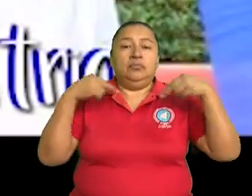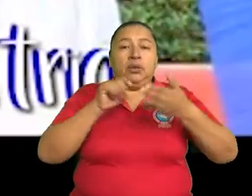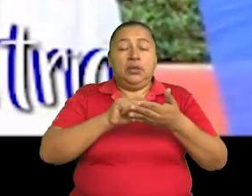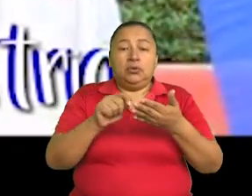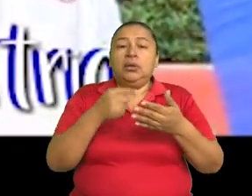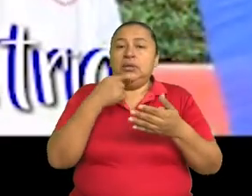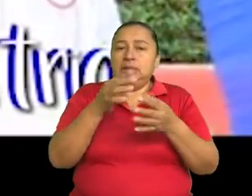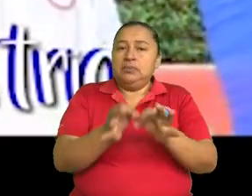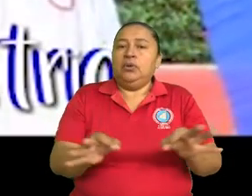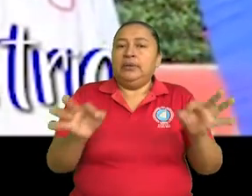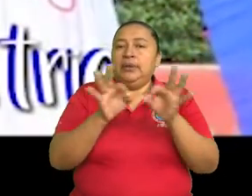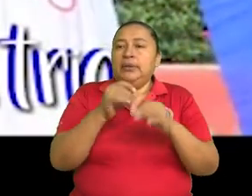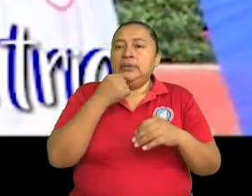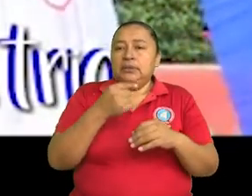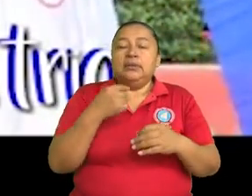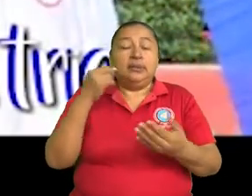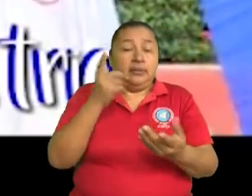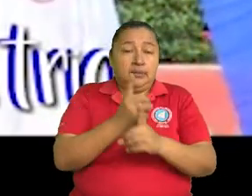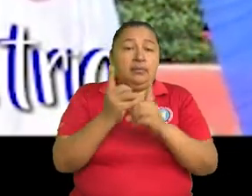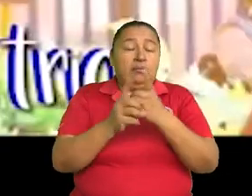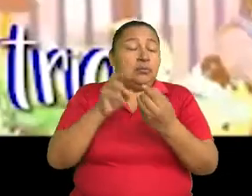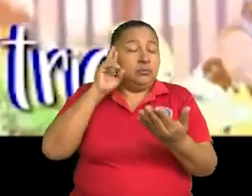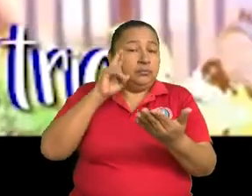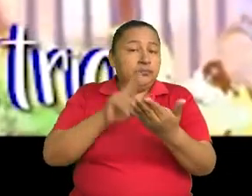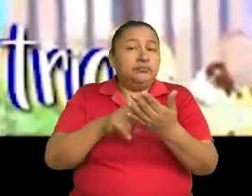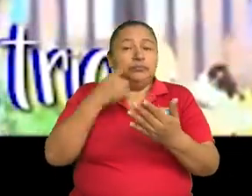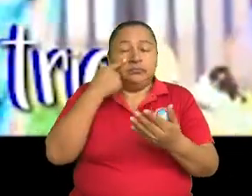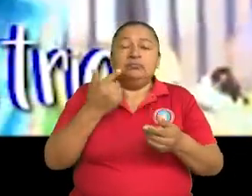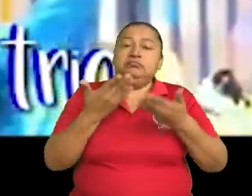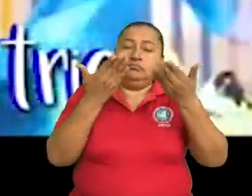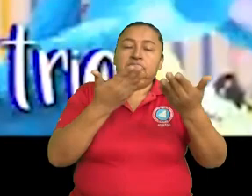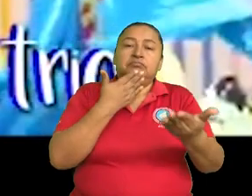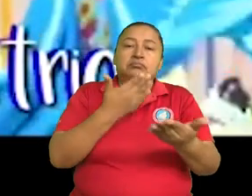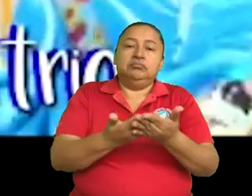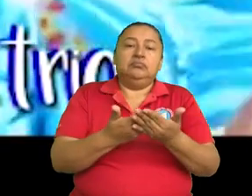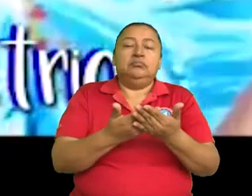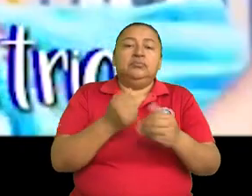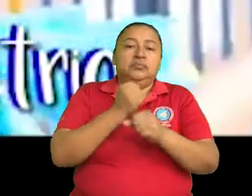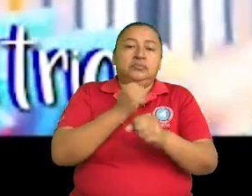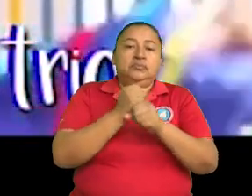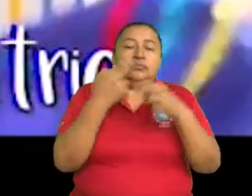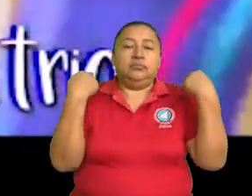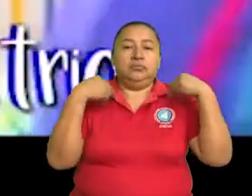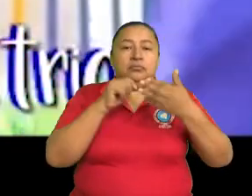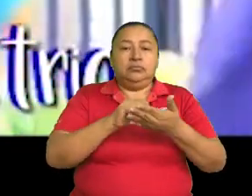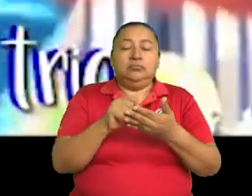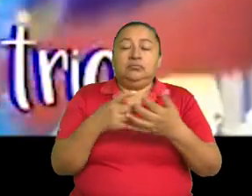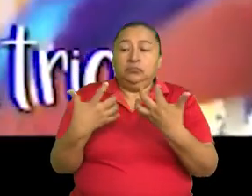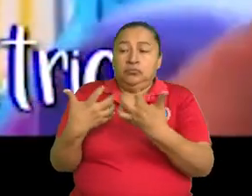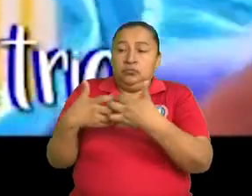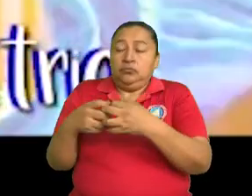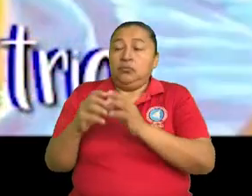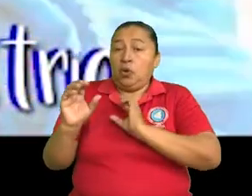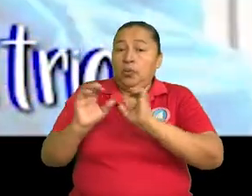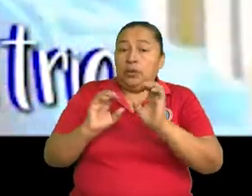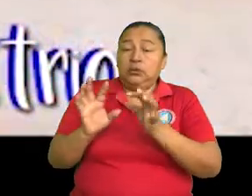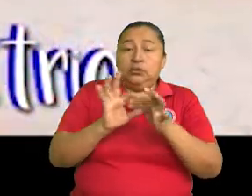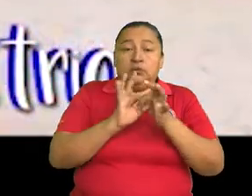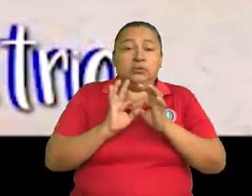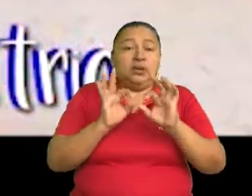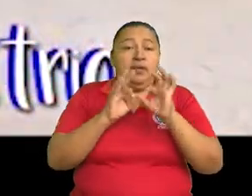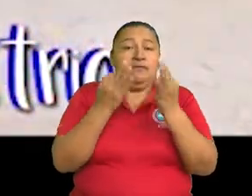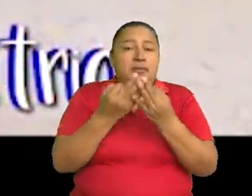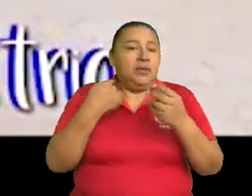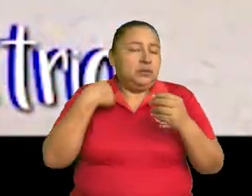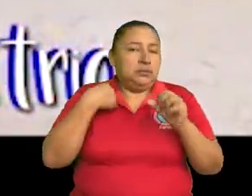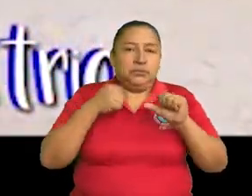cabe señalar que hay que reconocerle la labor docente, que la articulación con la familia, la comunicación permanente, que eso es fundamental